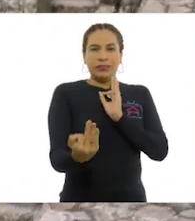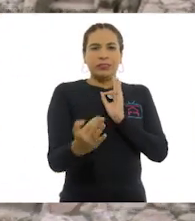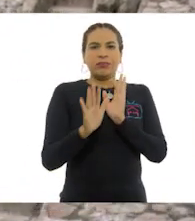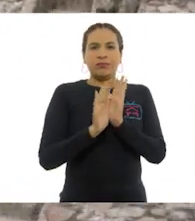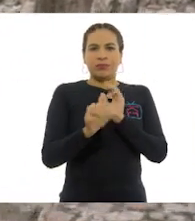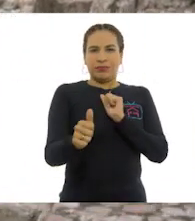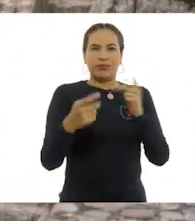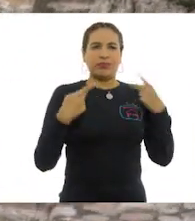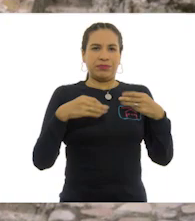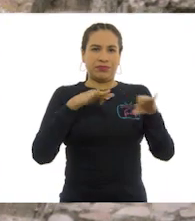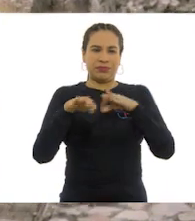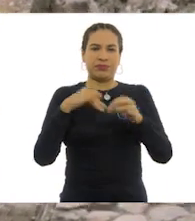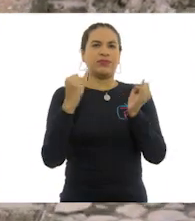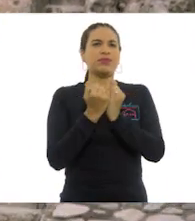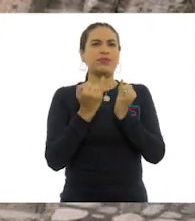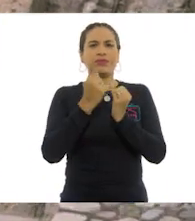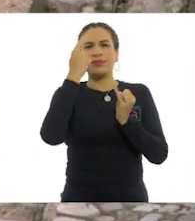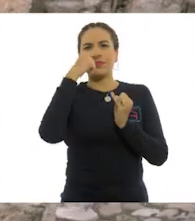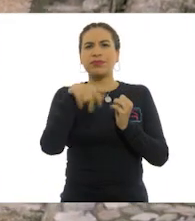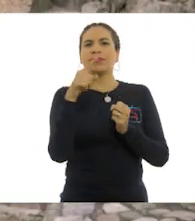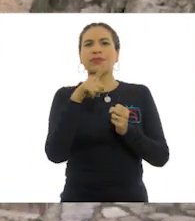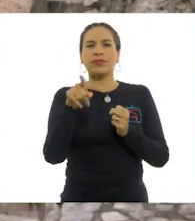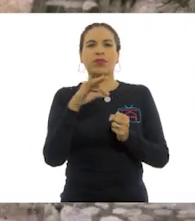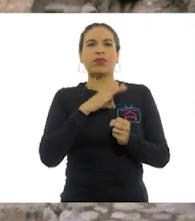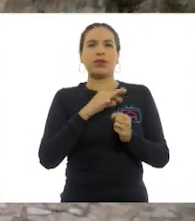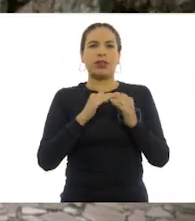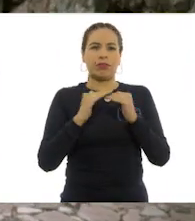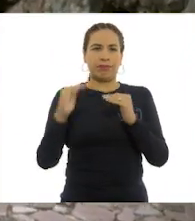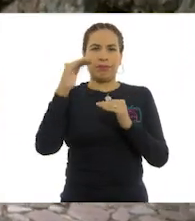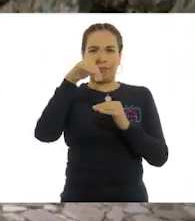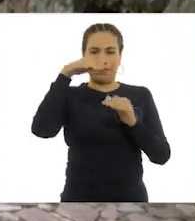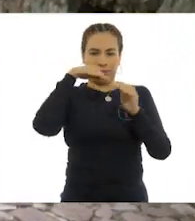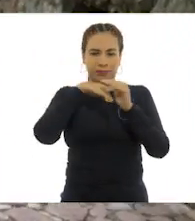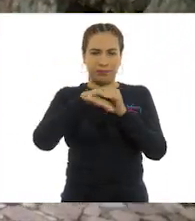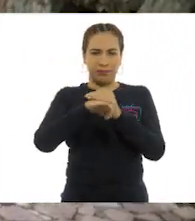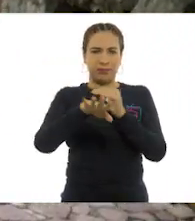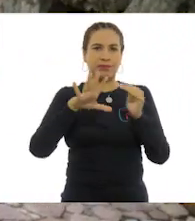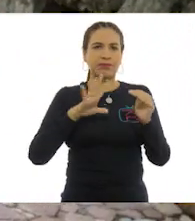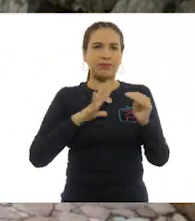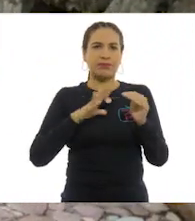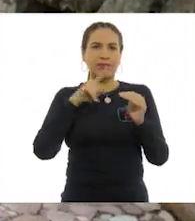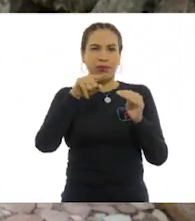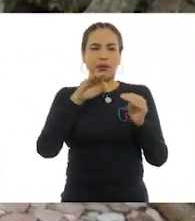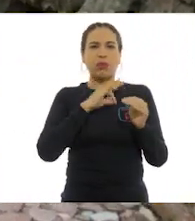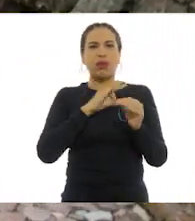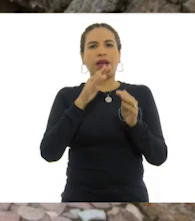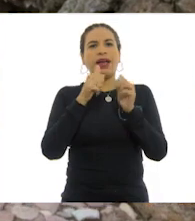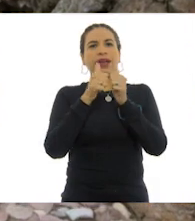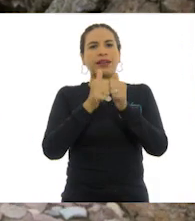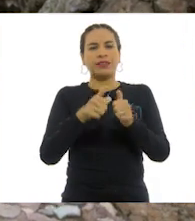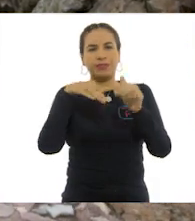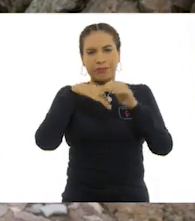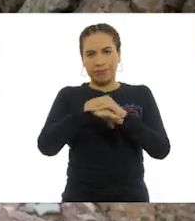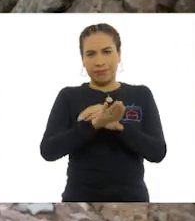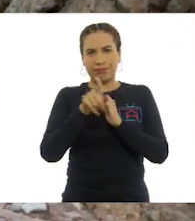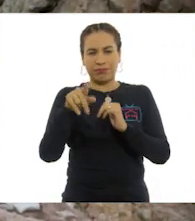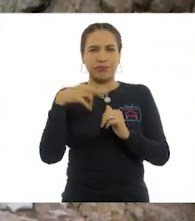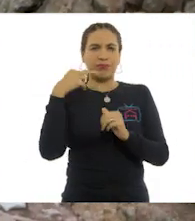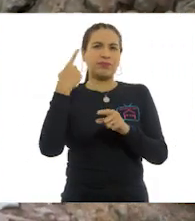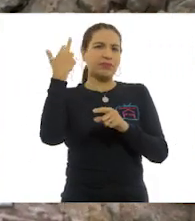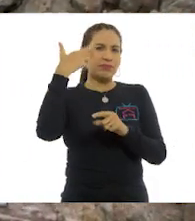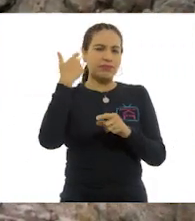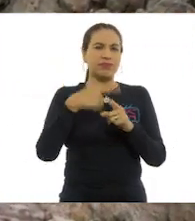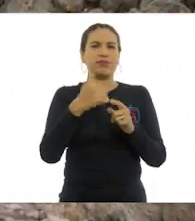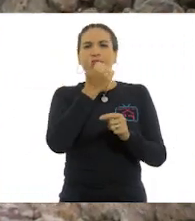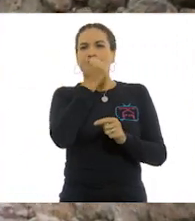estaban aquí trabajando, pero también porque lo llevaban a una caverna que hay aquí abajo, que era donde él solía recluirse, hacer sus